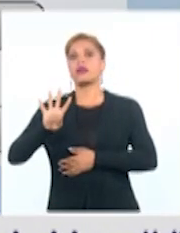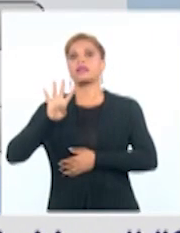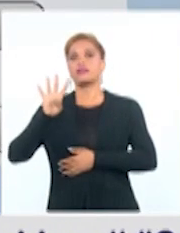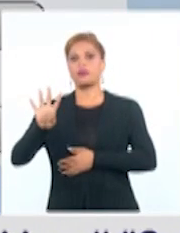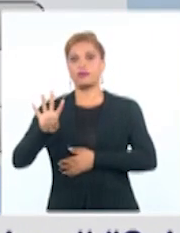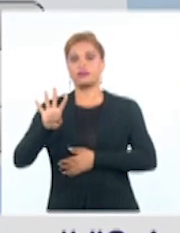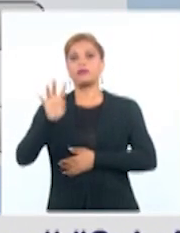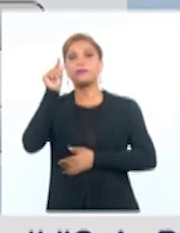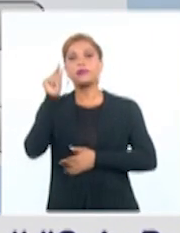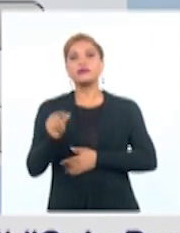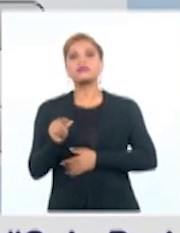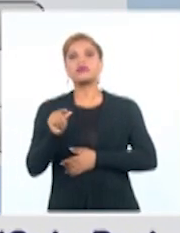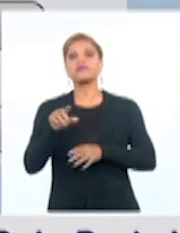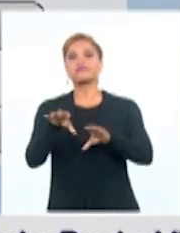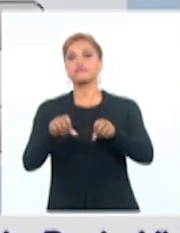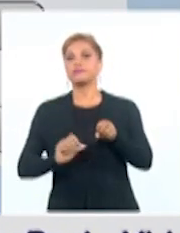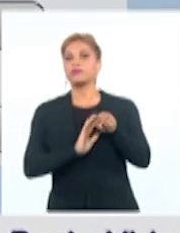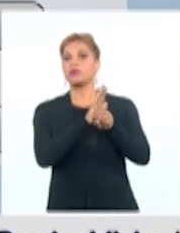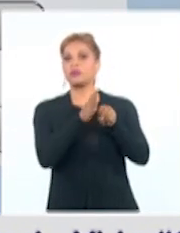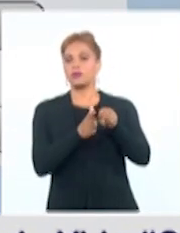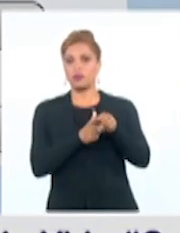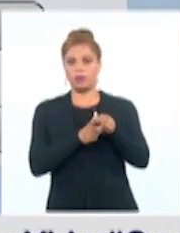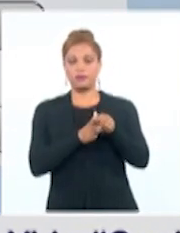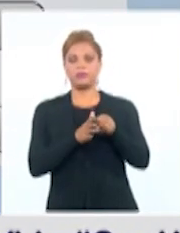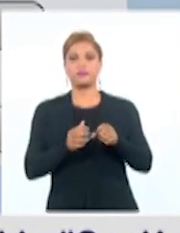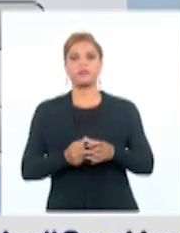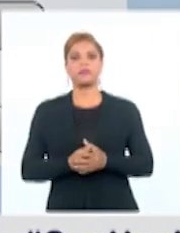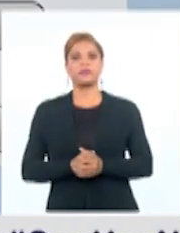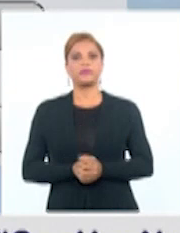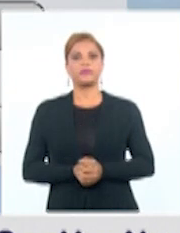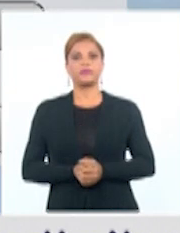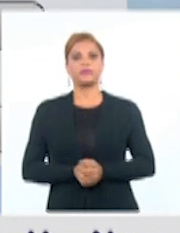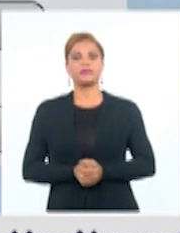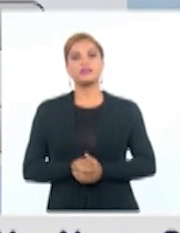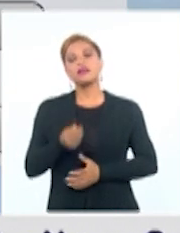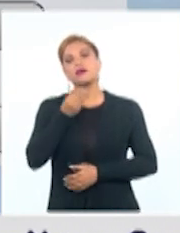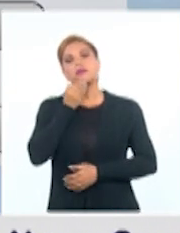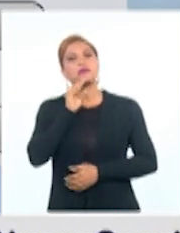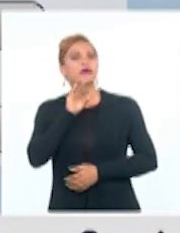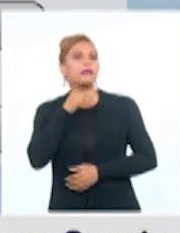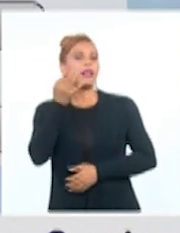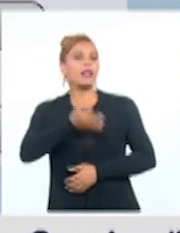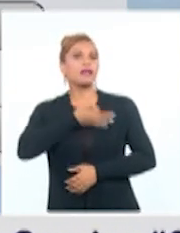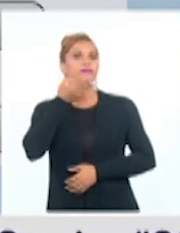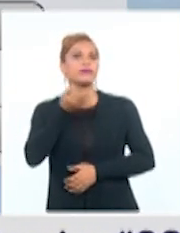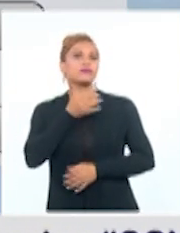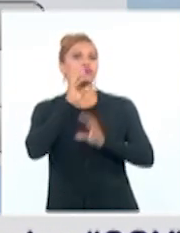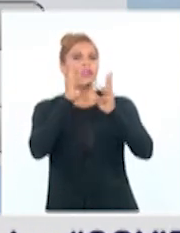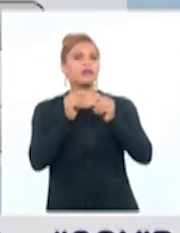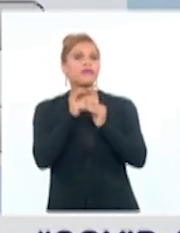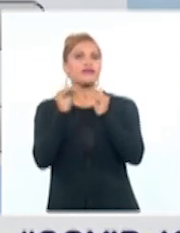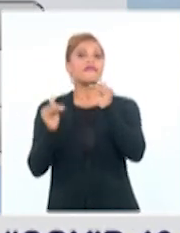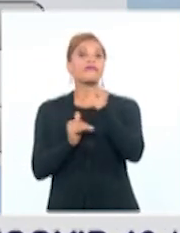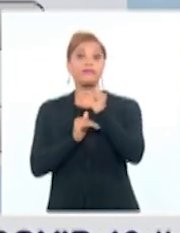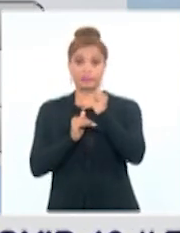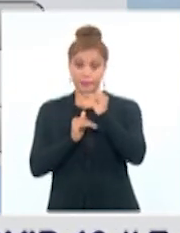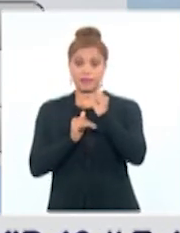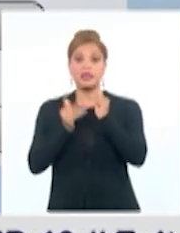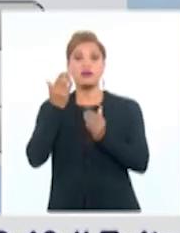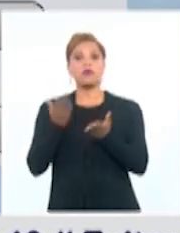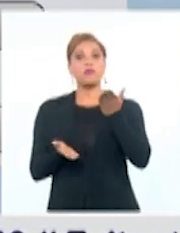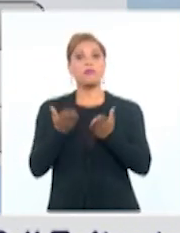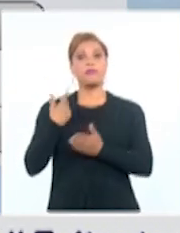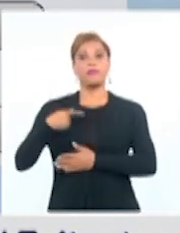1.844 pacientes con COVID-19. Podemos decir que cifra inferior al día de